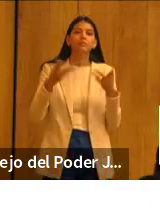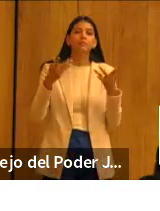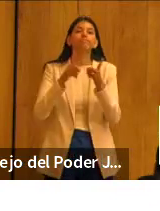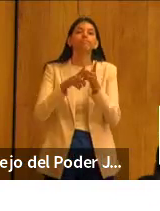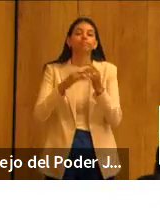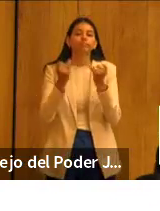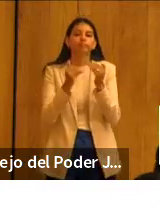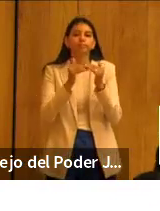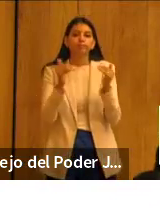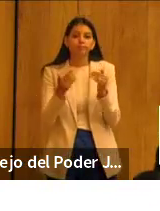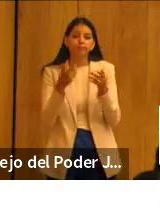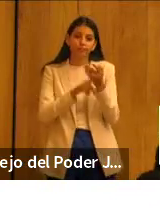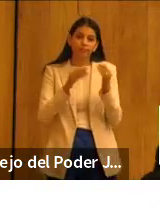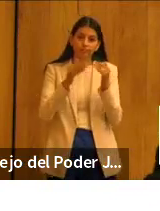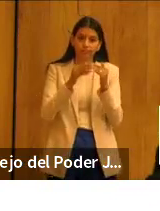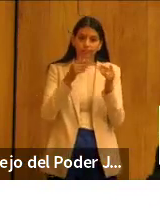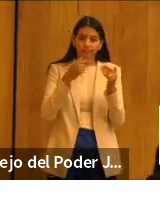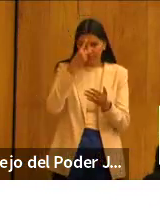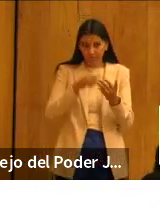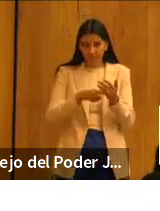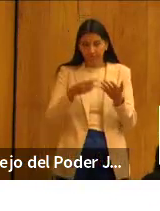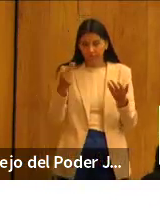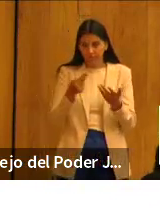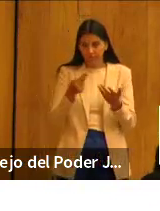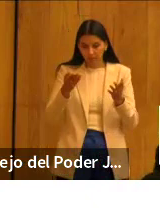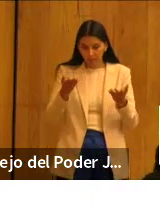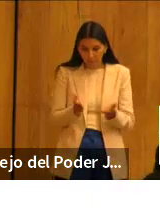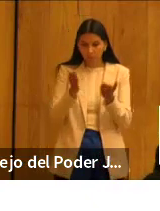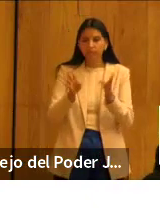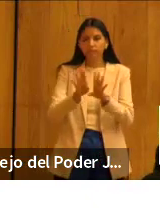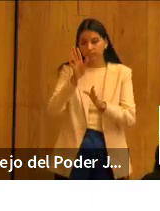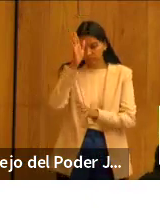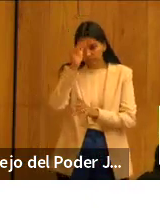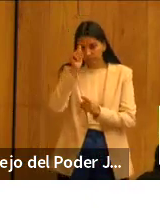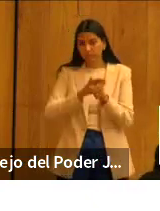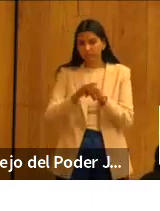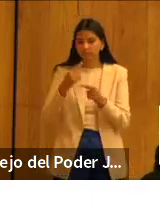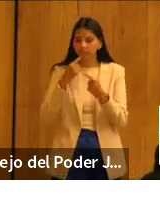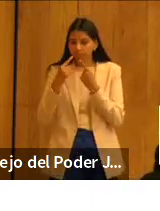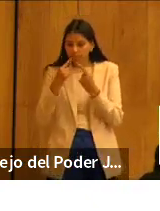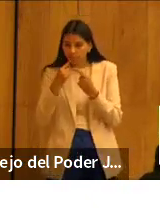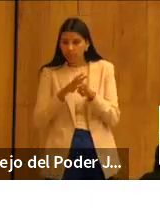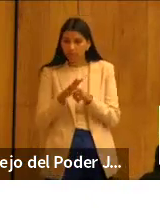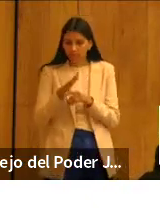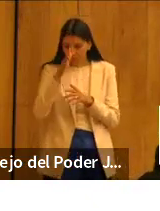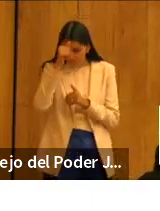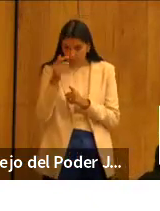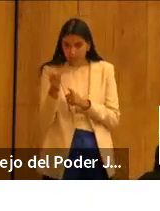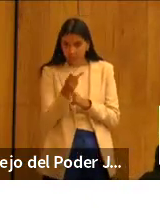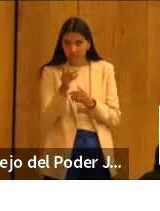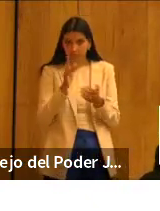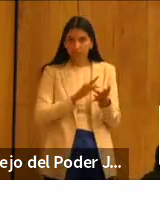empezar a generar la igualdad desde casa. Entonces, creo que hay que promoverla a través de los convenios, de la negociación, de la